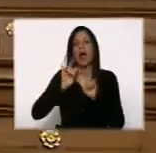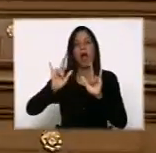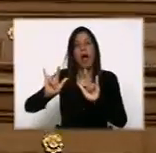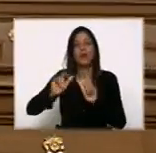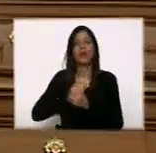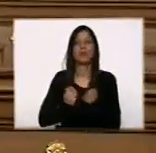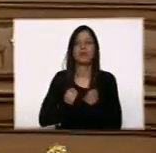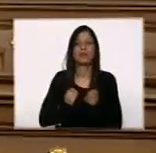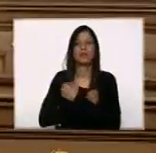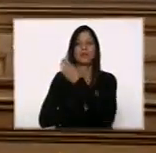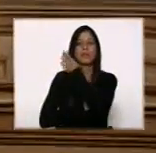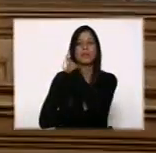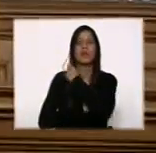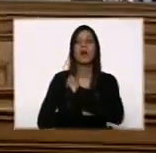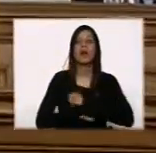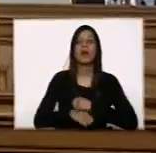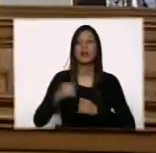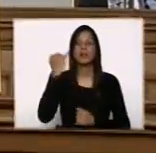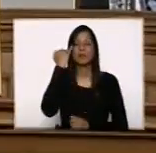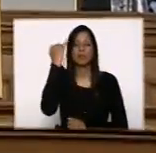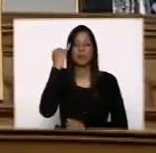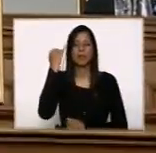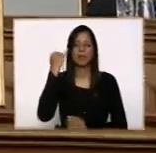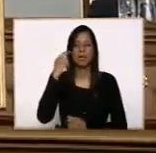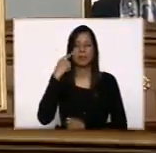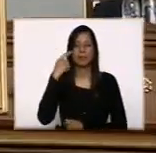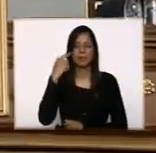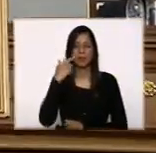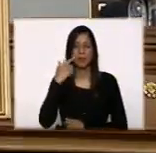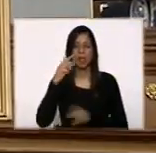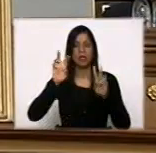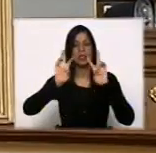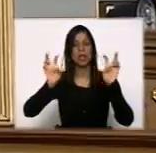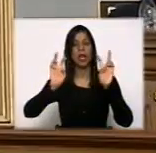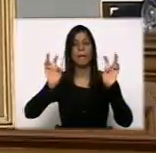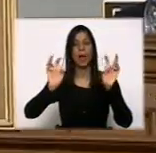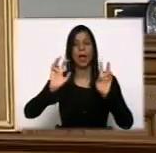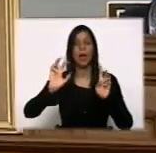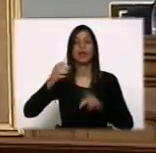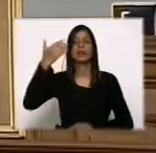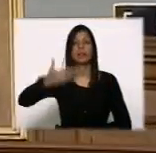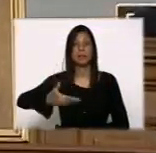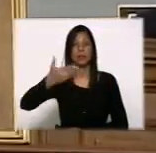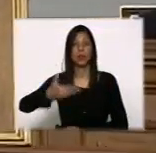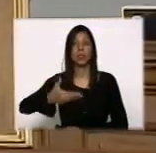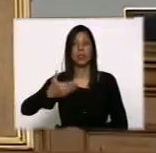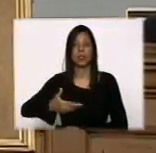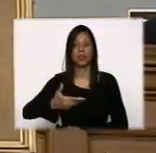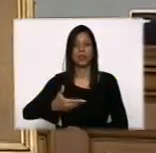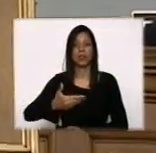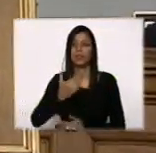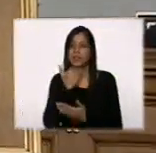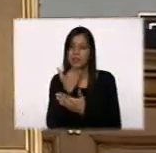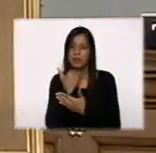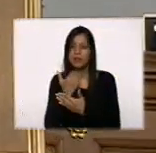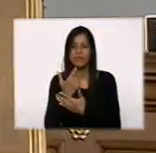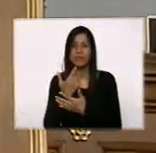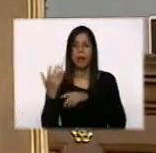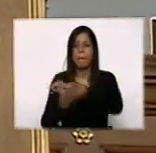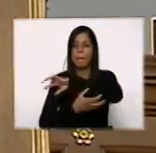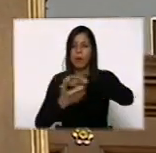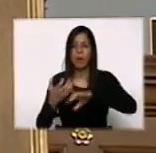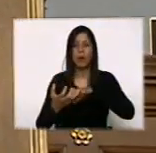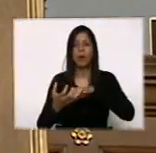plantearon hacer planteamiento de un punto que consideramos fundamental de cara a lo que ha venido ocurriendo en